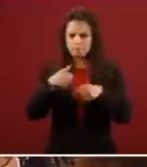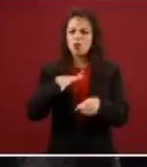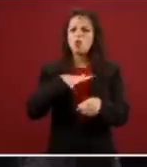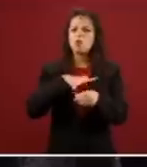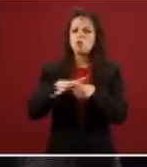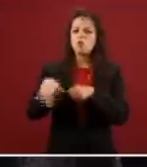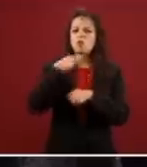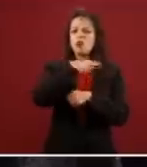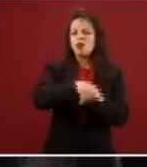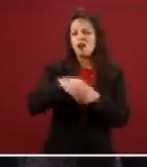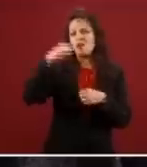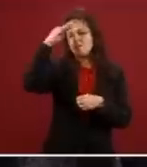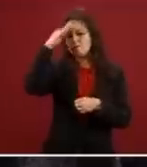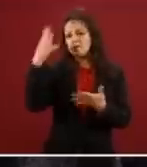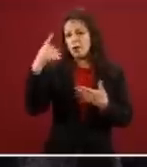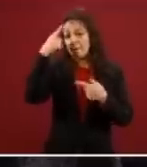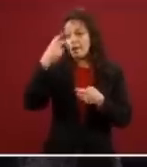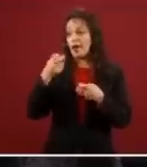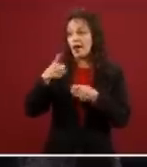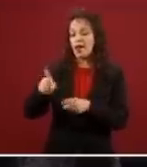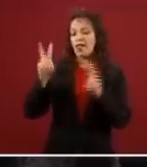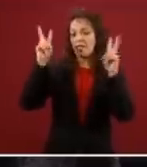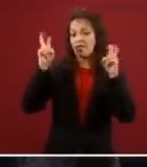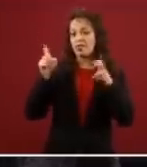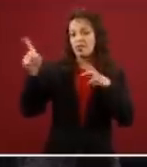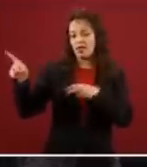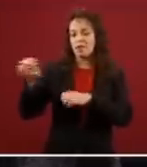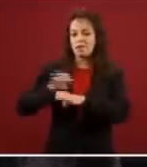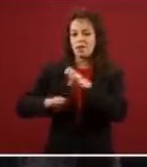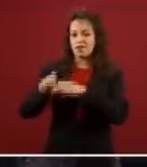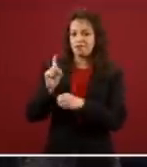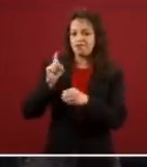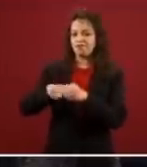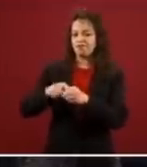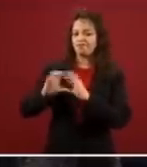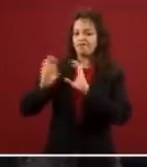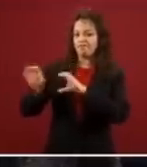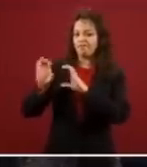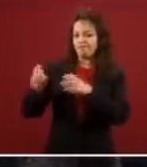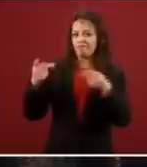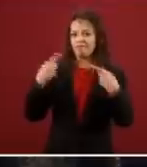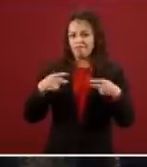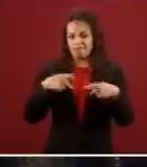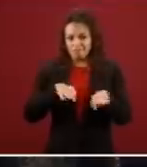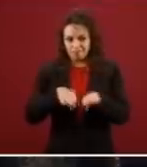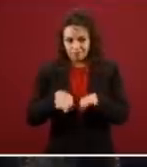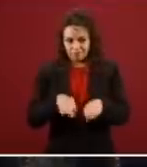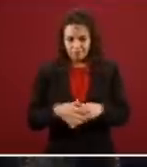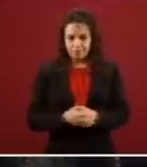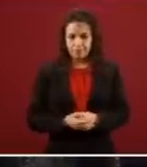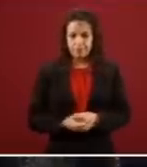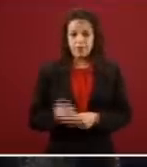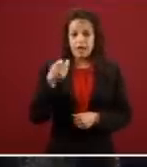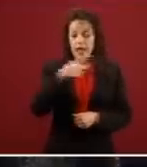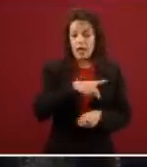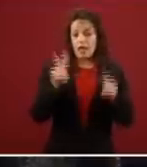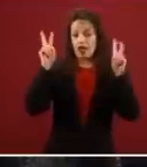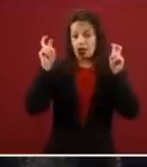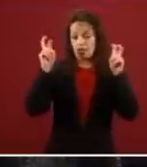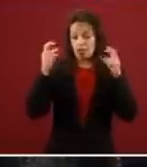Gracias. Bueno, lo que aquí se está exponiendo, yo creo que va a ser